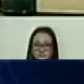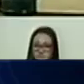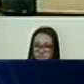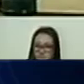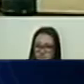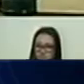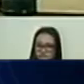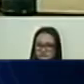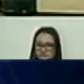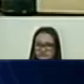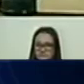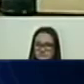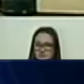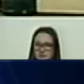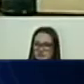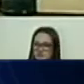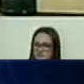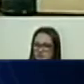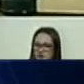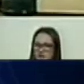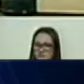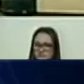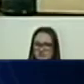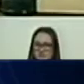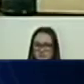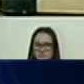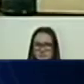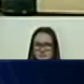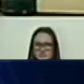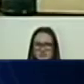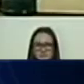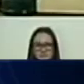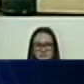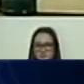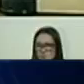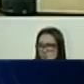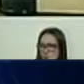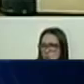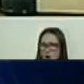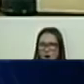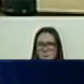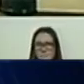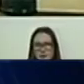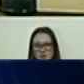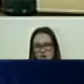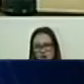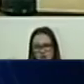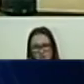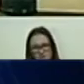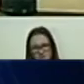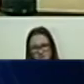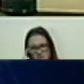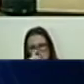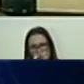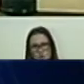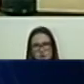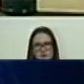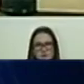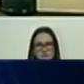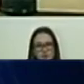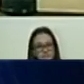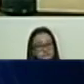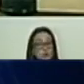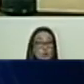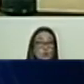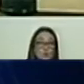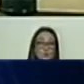Marcó la ruta de la emancipación, de la liberación definitiva del yugo español de 300 años. Debe recordarse muy bien esto